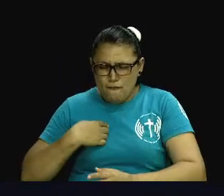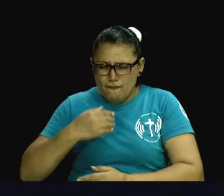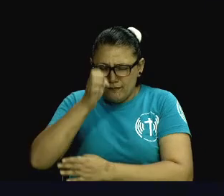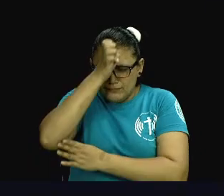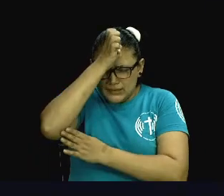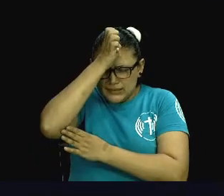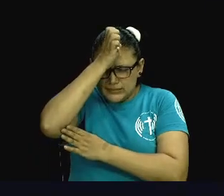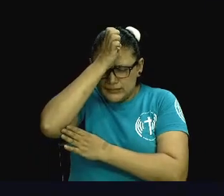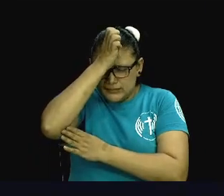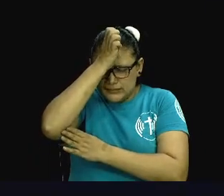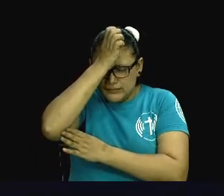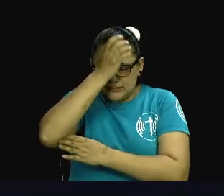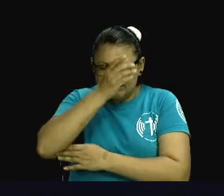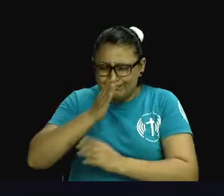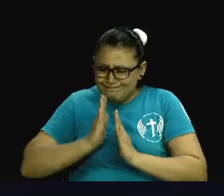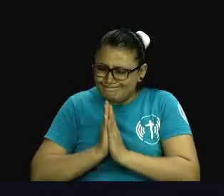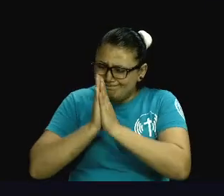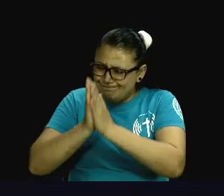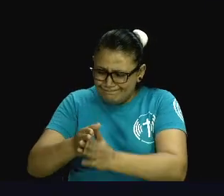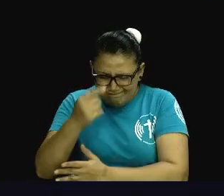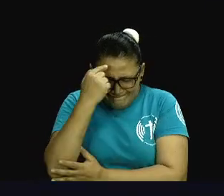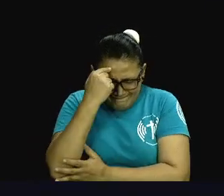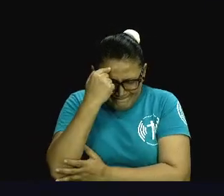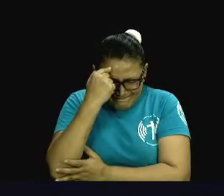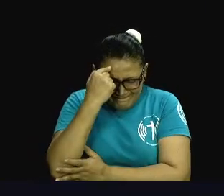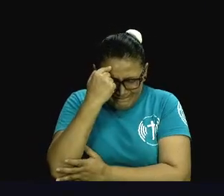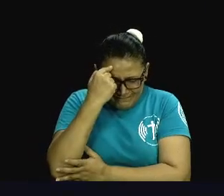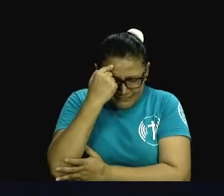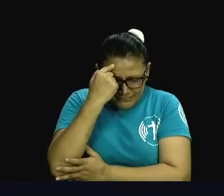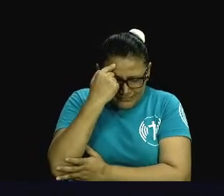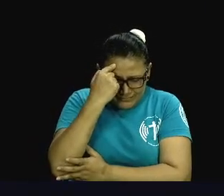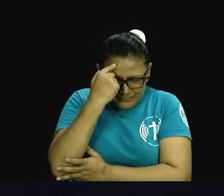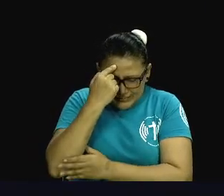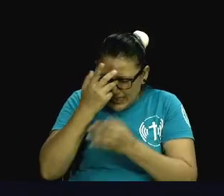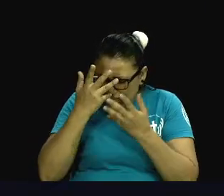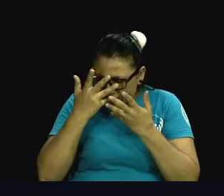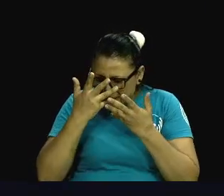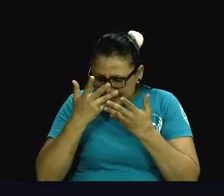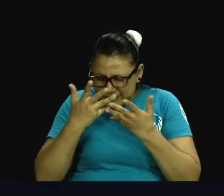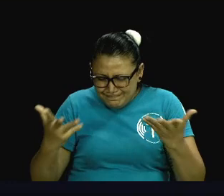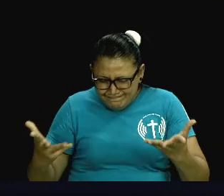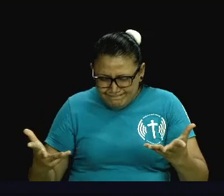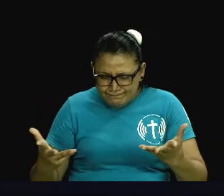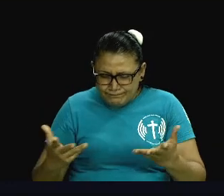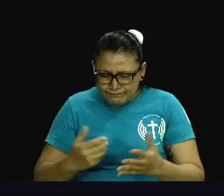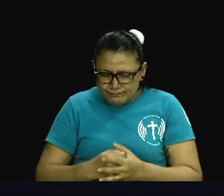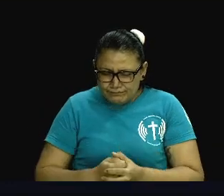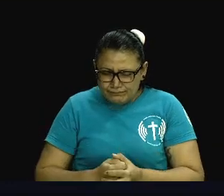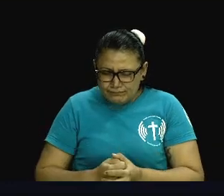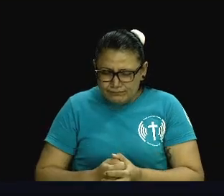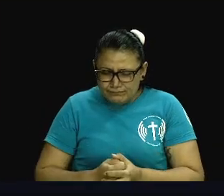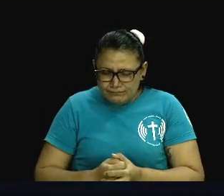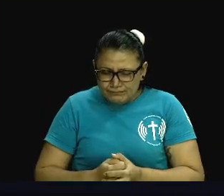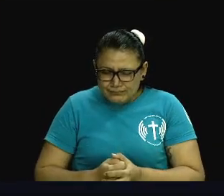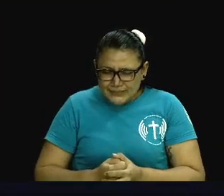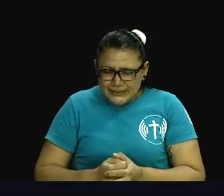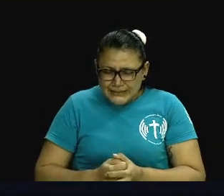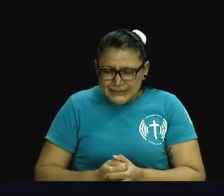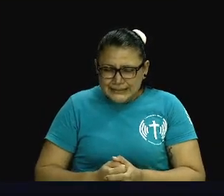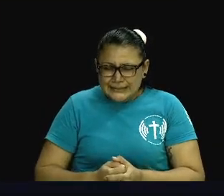para pedir perdón por nuestros pensamientos porque muchas veces señor hemos sentido el